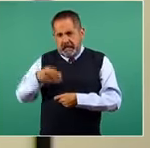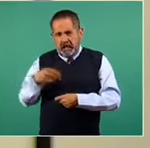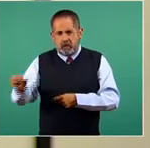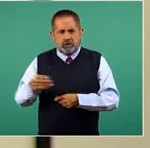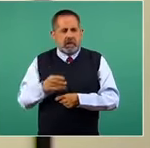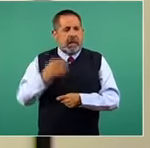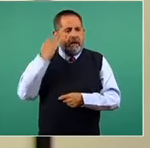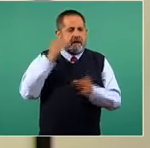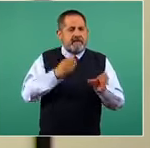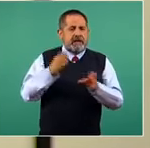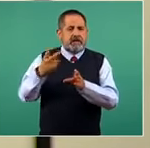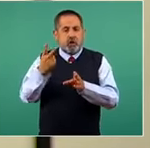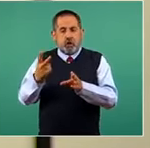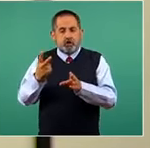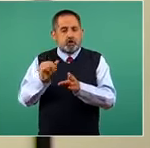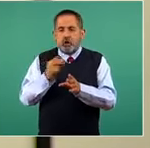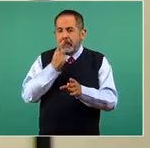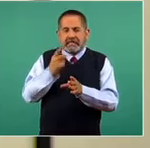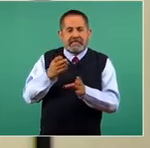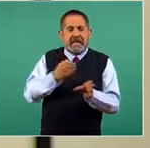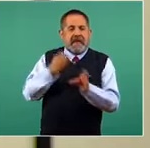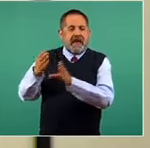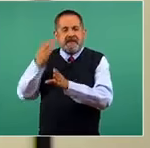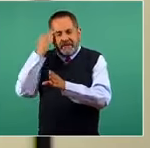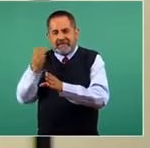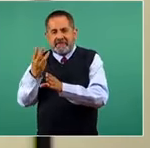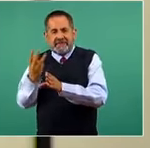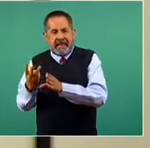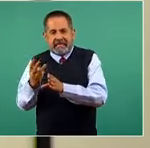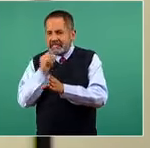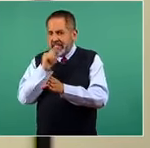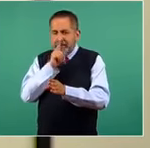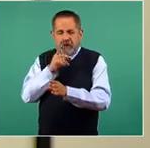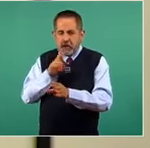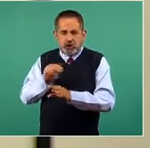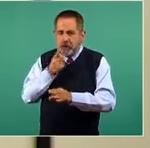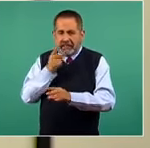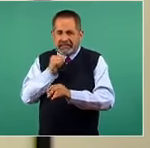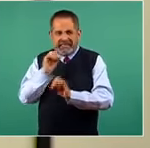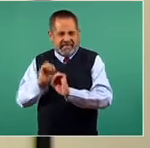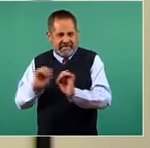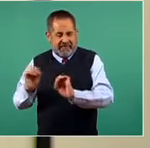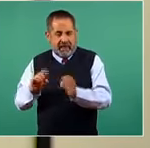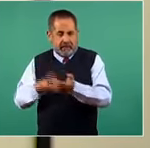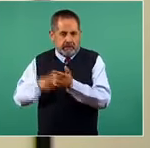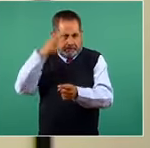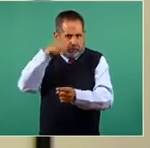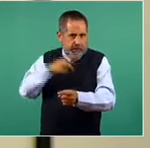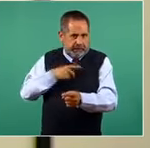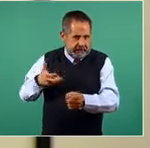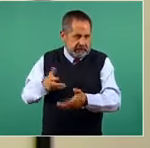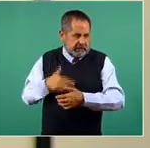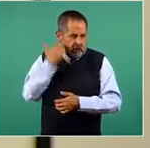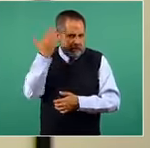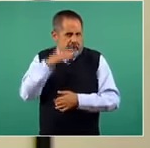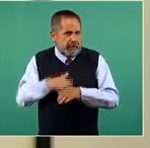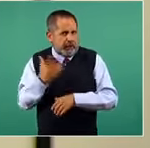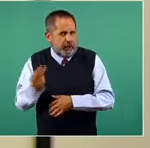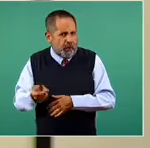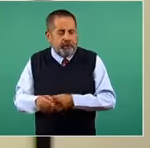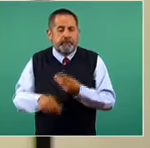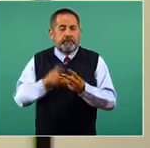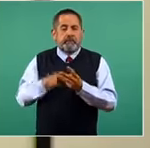fase 2. No se habla ni siquiera de un interim de la fase 3, que como sabemos se realiza en parte en México. Y quisiera saber,